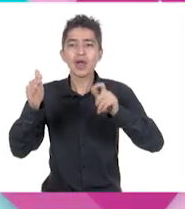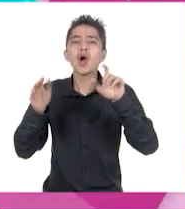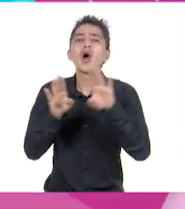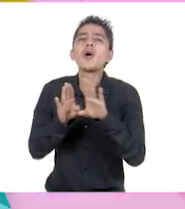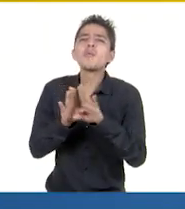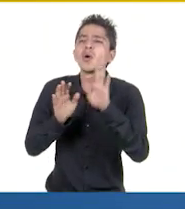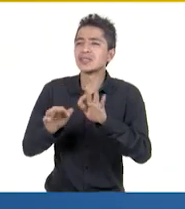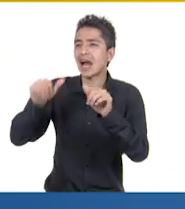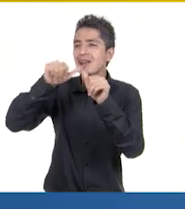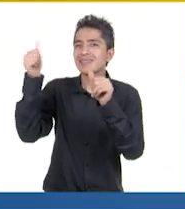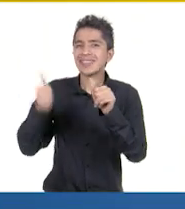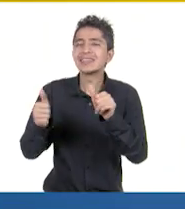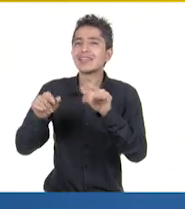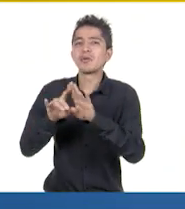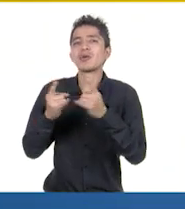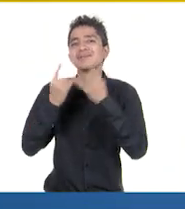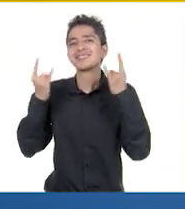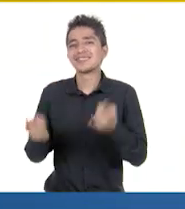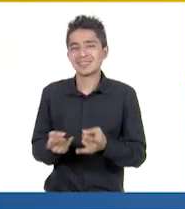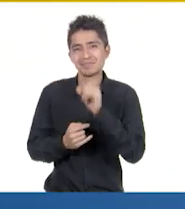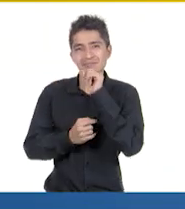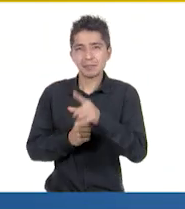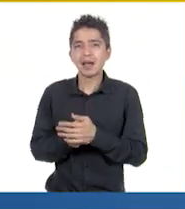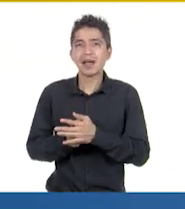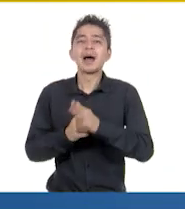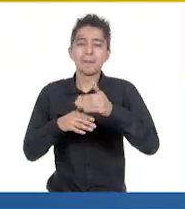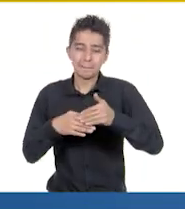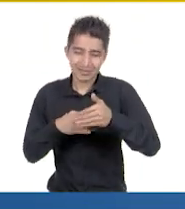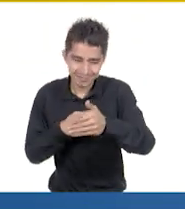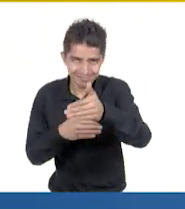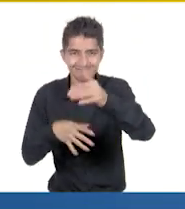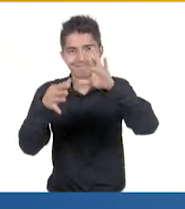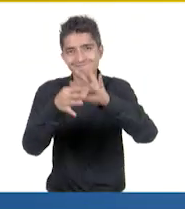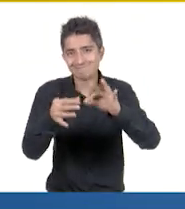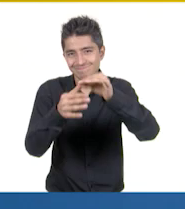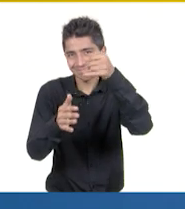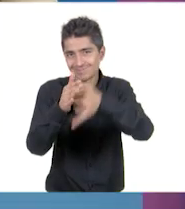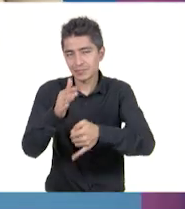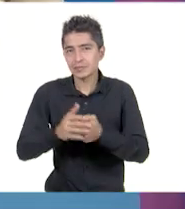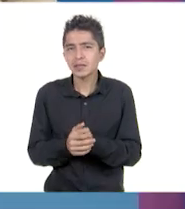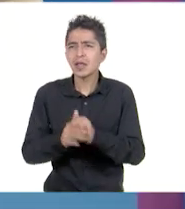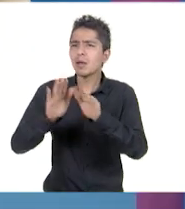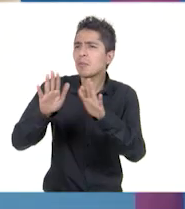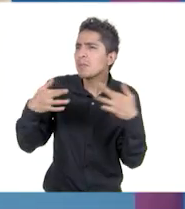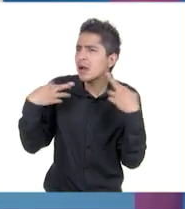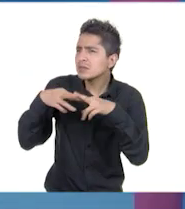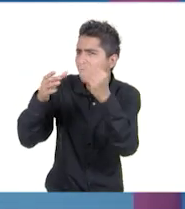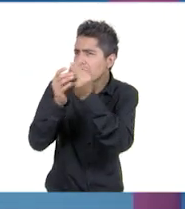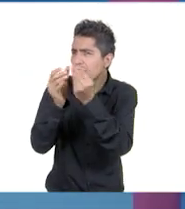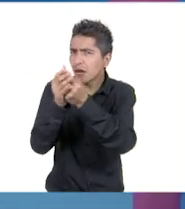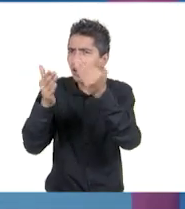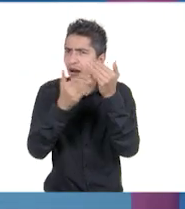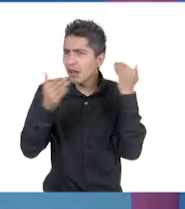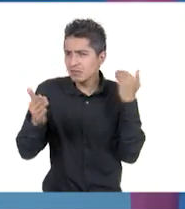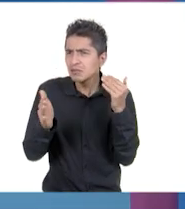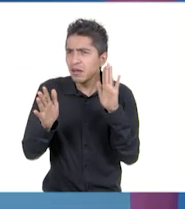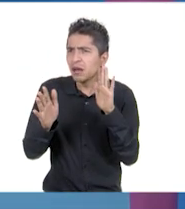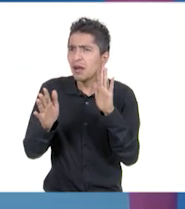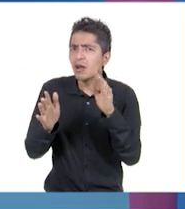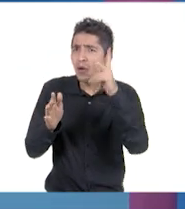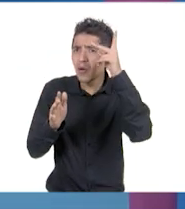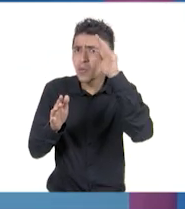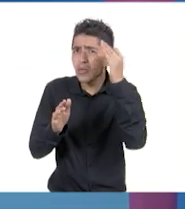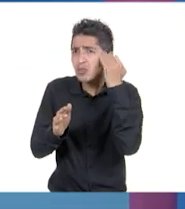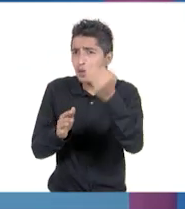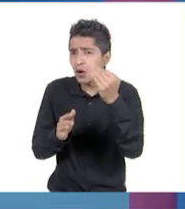como histórica. Pero bueno, eso lo veremos más adelante. Pero maestra, en la clase pasada comentamos que durante el